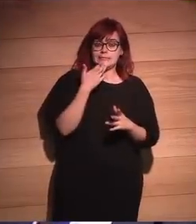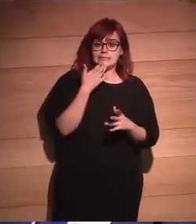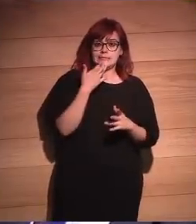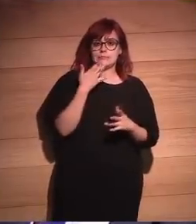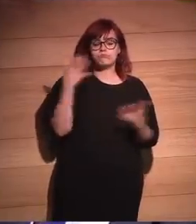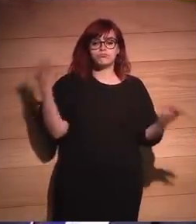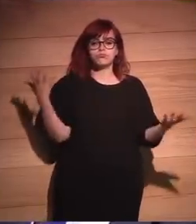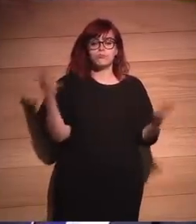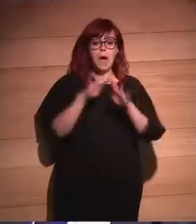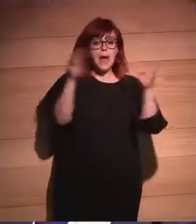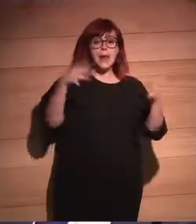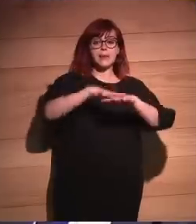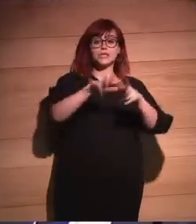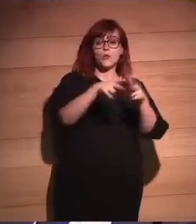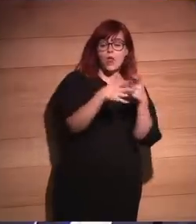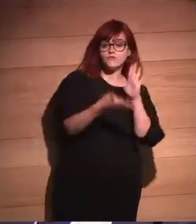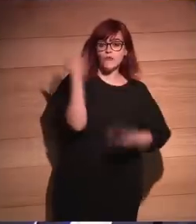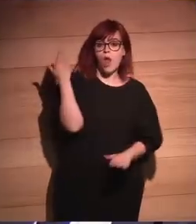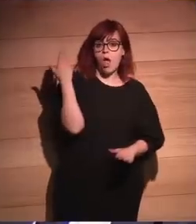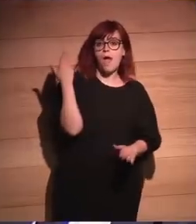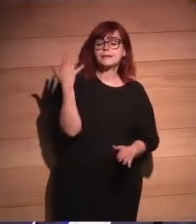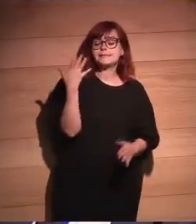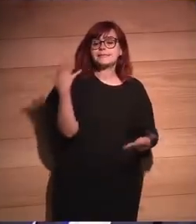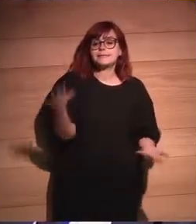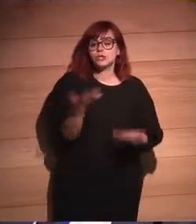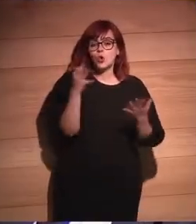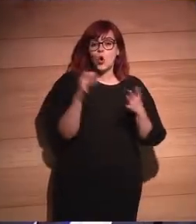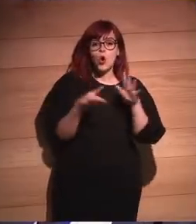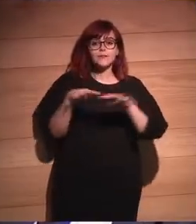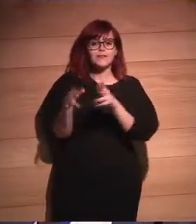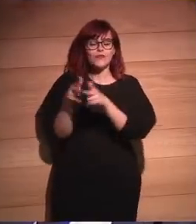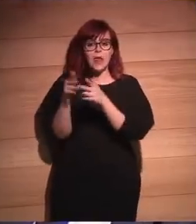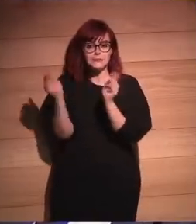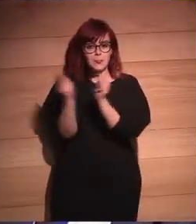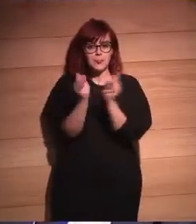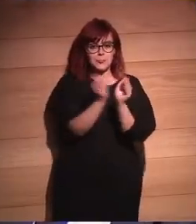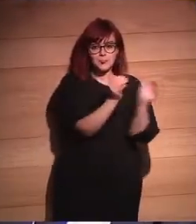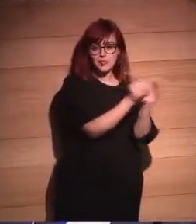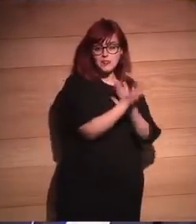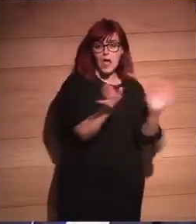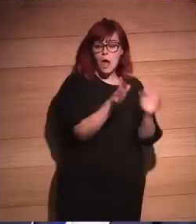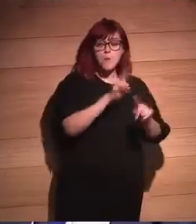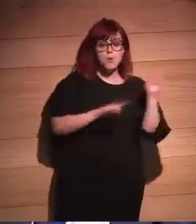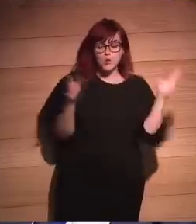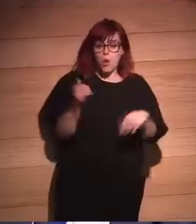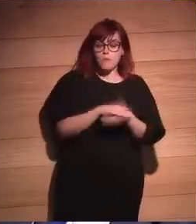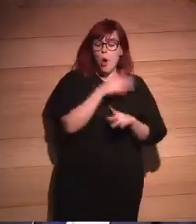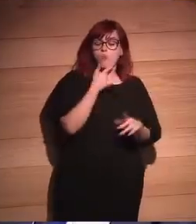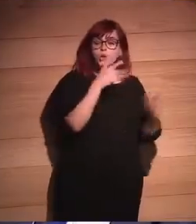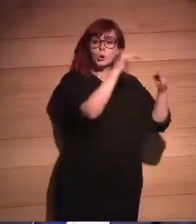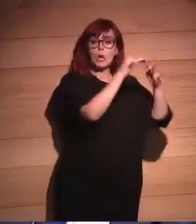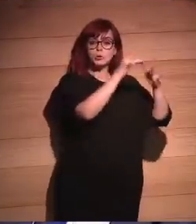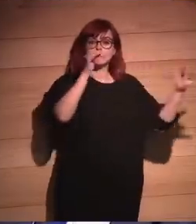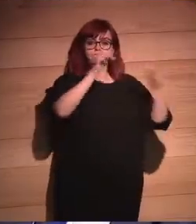Podemos quitar las redes sociales y quitar o crear redes sociales pequeñitas, fragmentadas, ¿no? Y ya se acabó el problema de